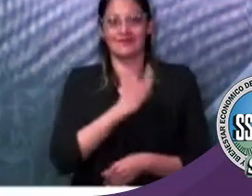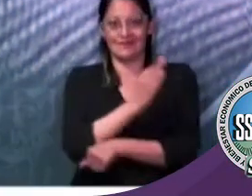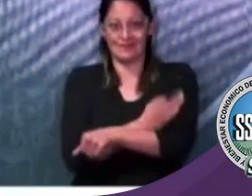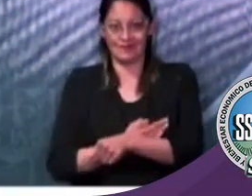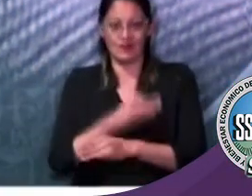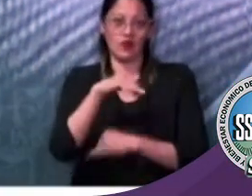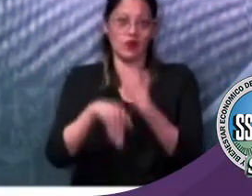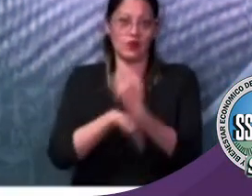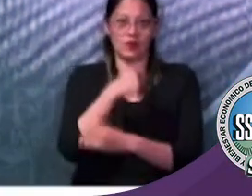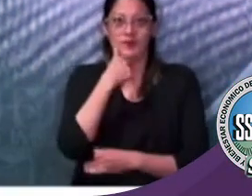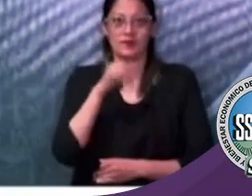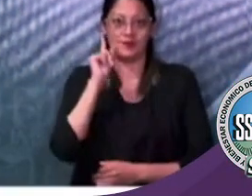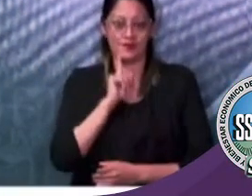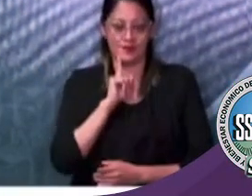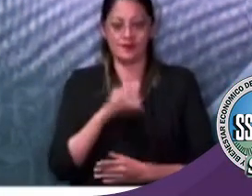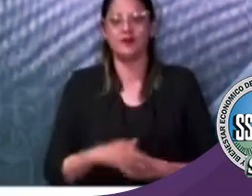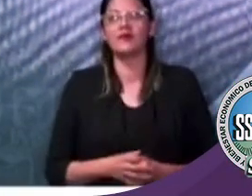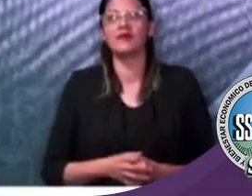buenas tardes a todas y todos.